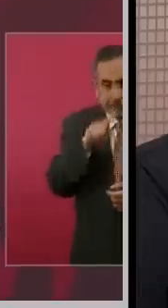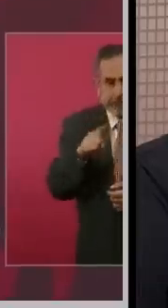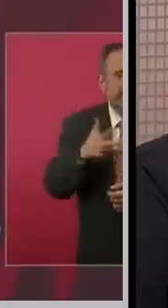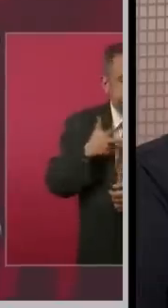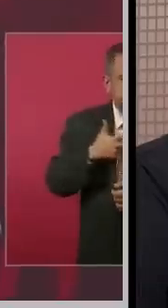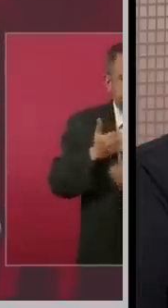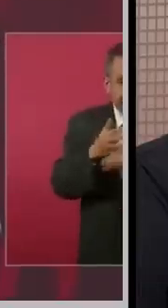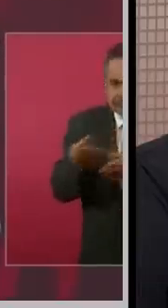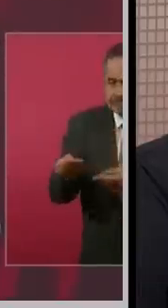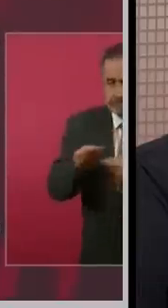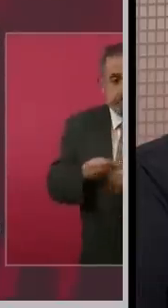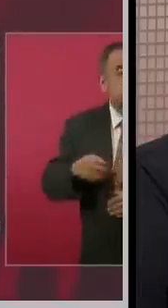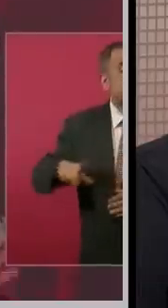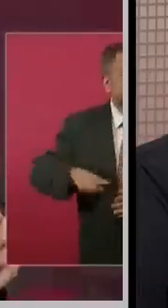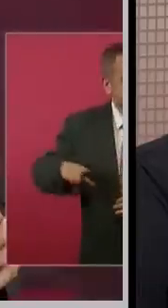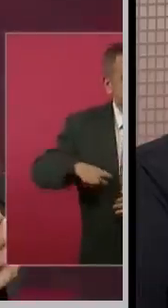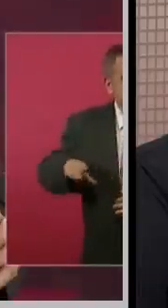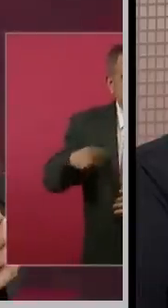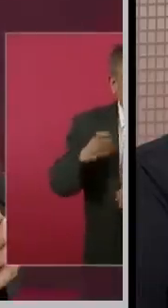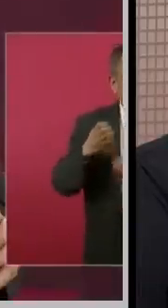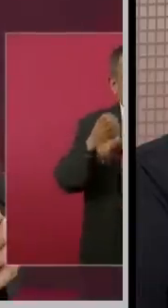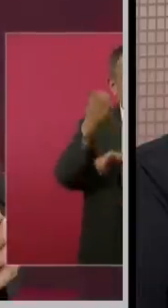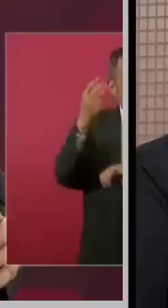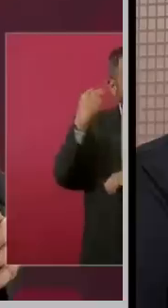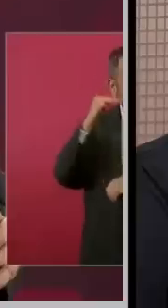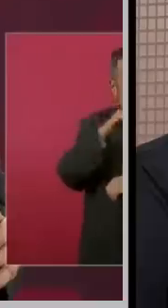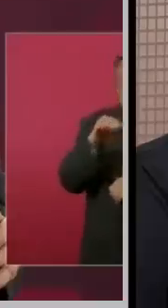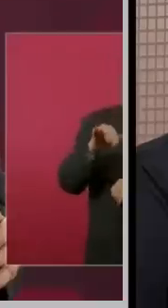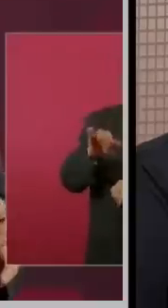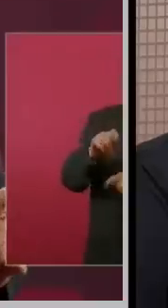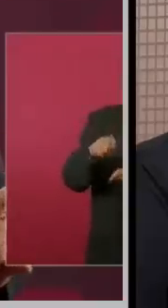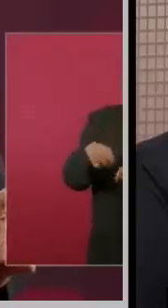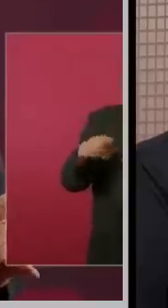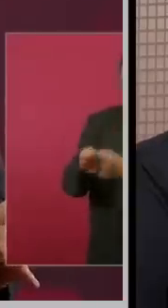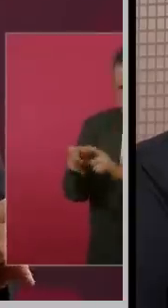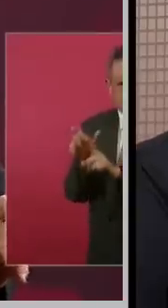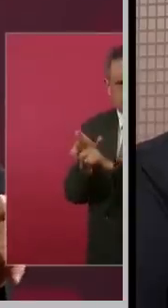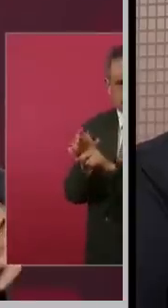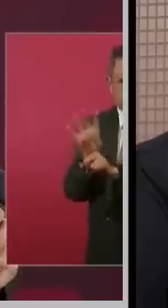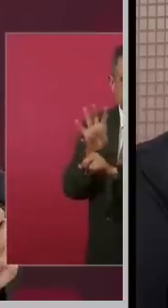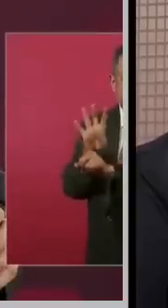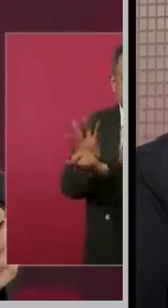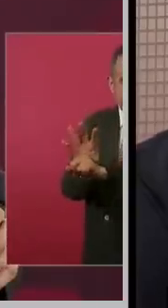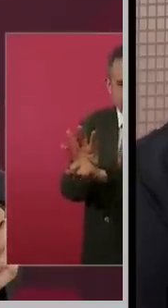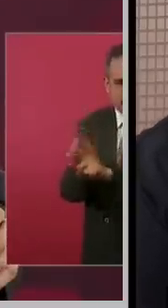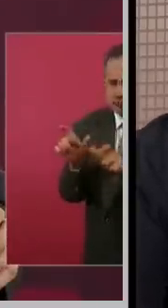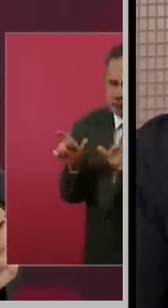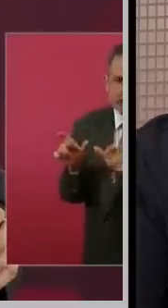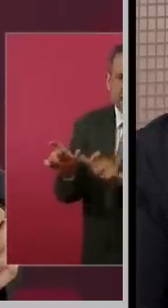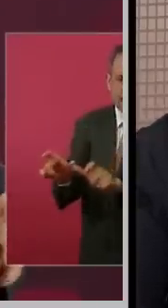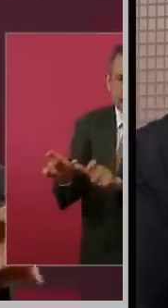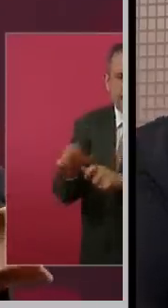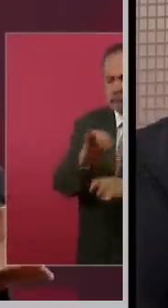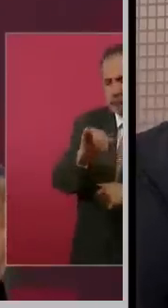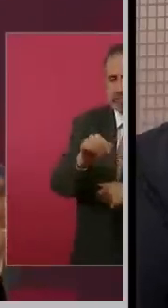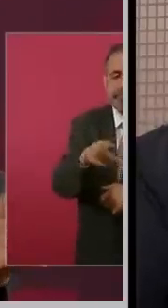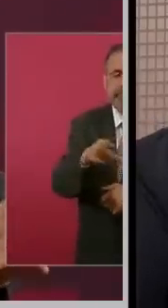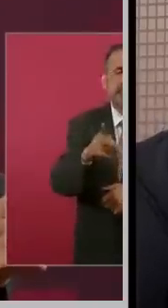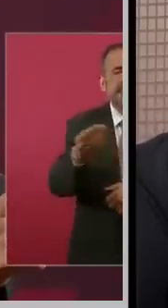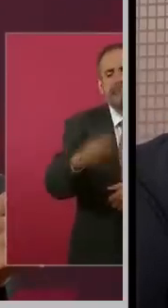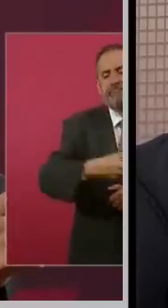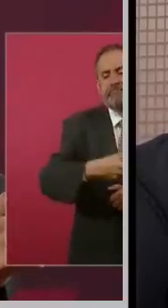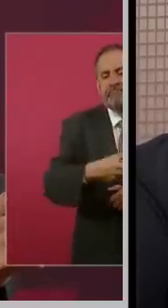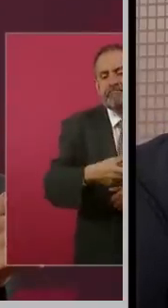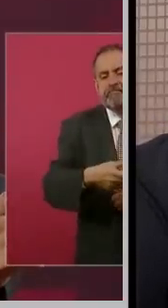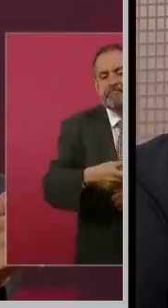Tengo la información que el gobierno del estado le daba protección. Sin embargo,